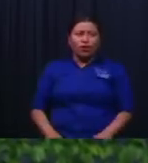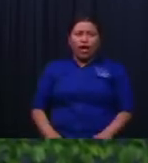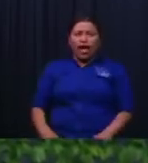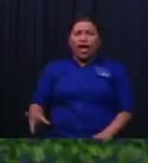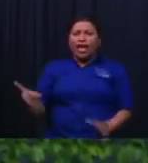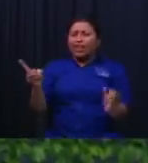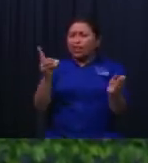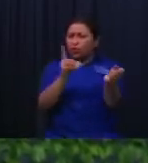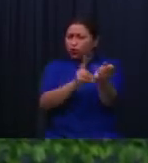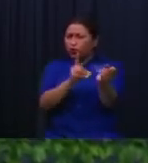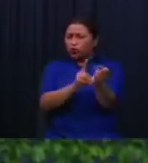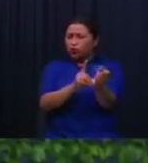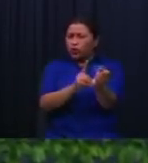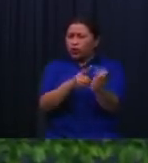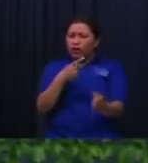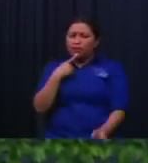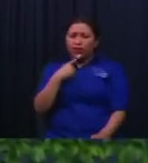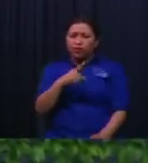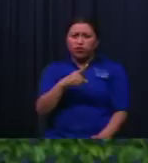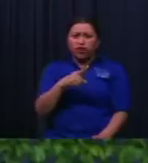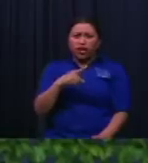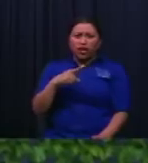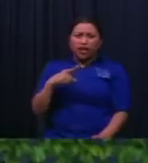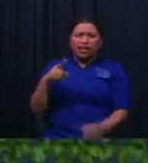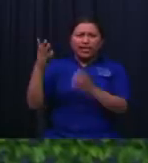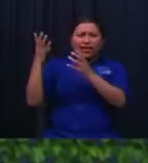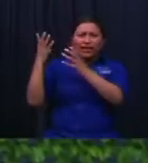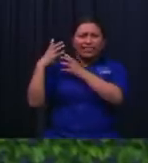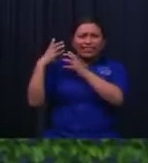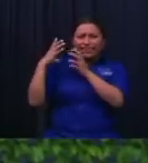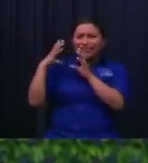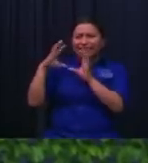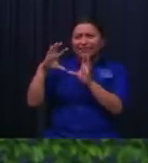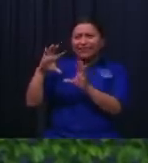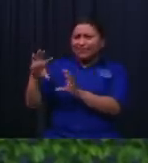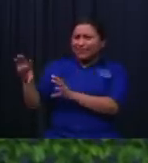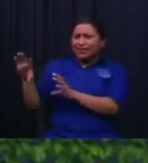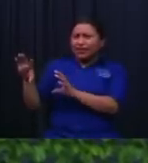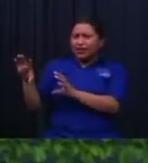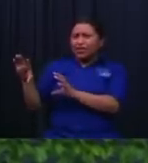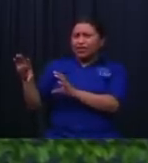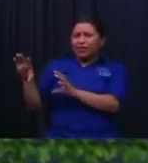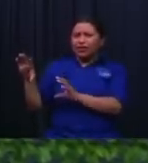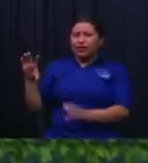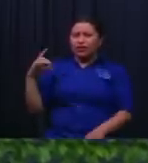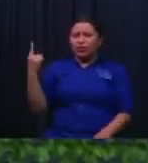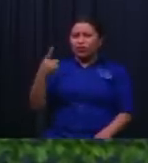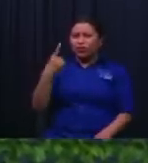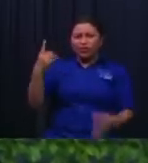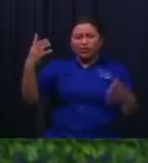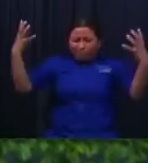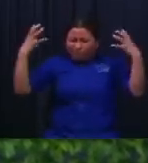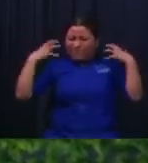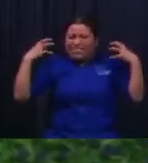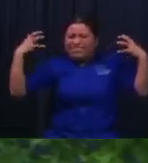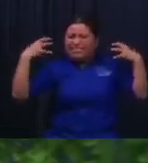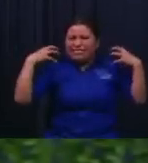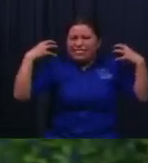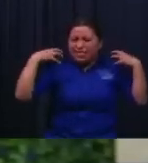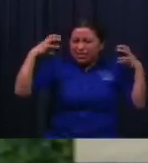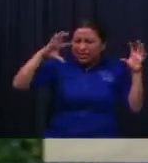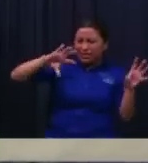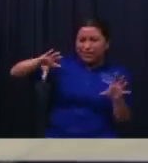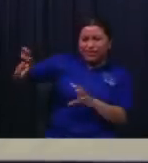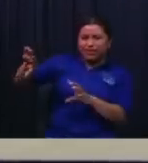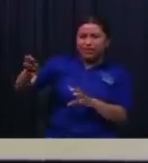fuera todo lo que me provoque estrés. Y en filita venía toda la familia, hermano, iba a decirle adiós, adiós a todos, darle patadas para que salieran de la